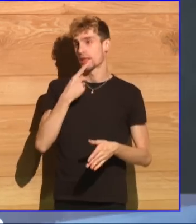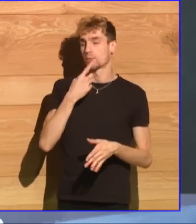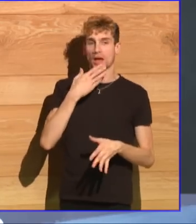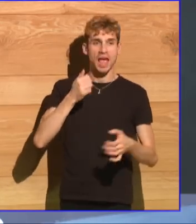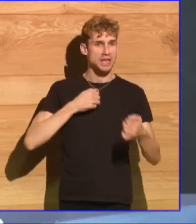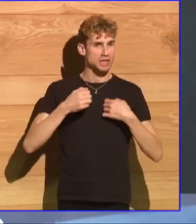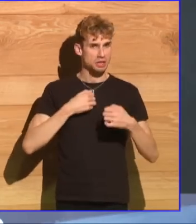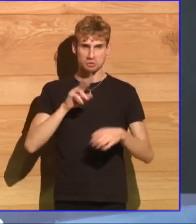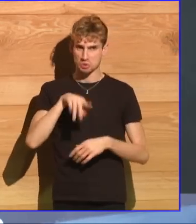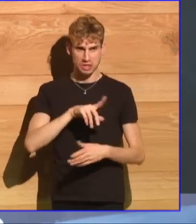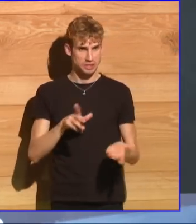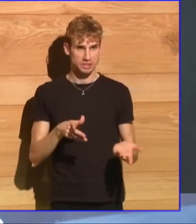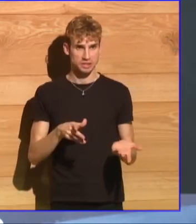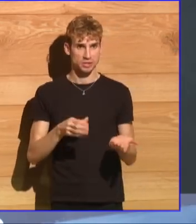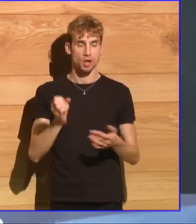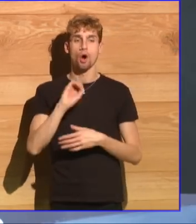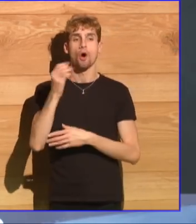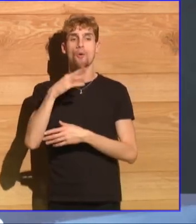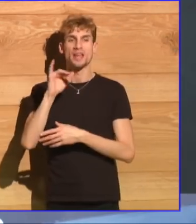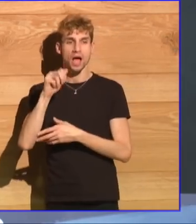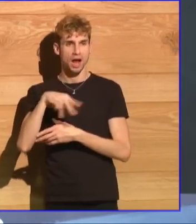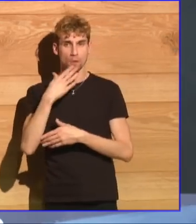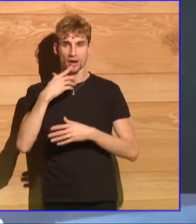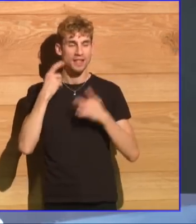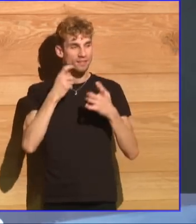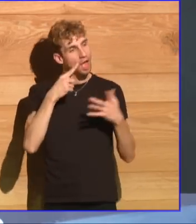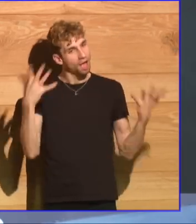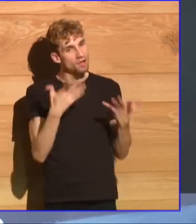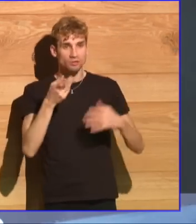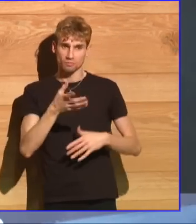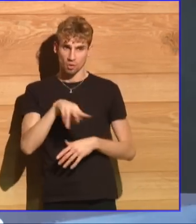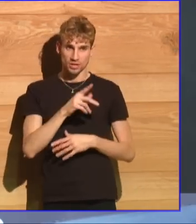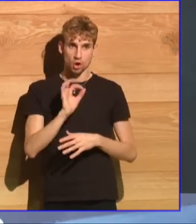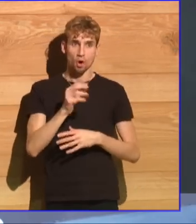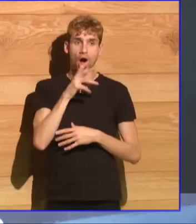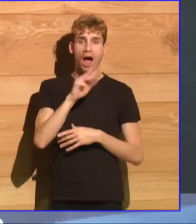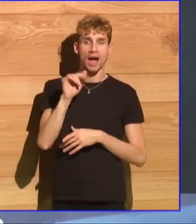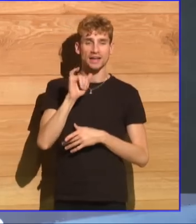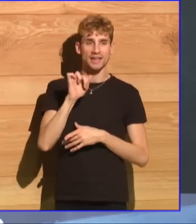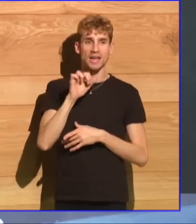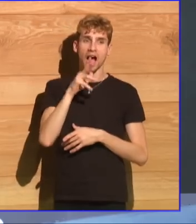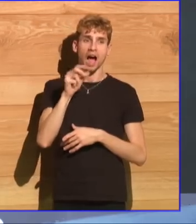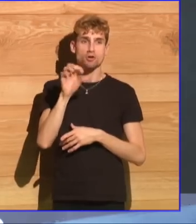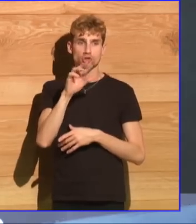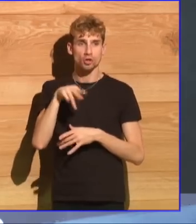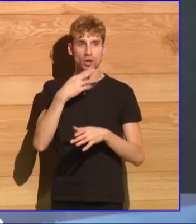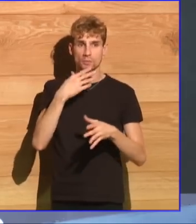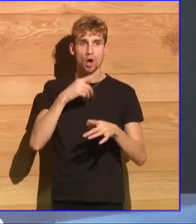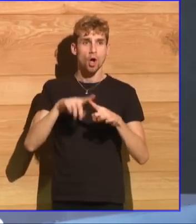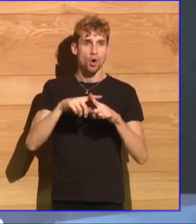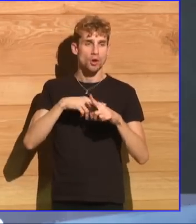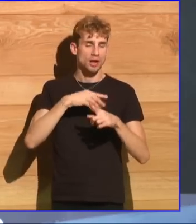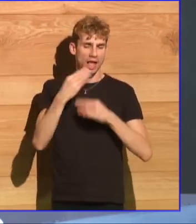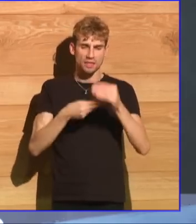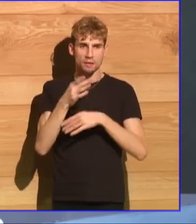claro. Que no es O'Brien tratando de animar a King Kong como puede, o Harryhausen haciendo las maravillas que hacía en Furia de Titanes, o